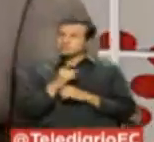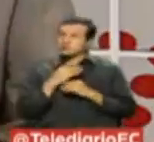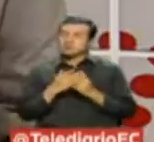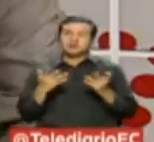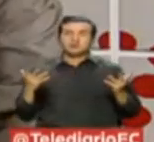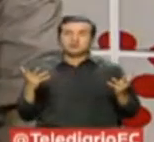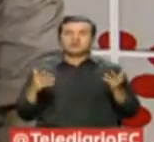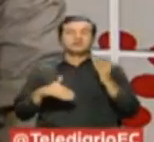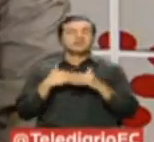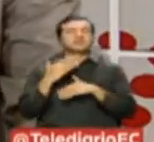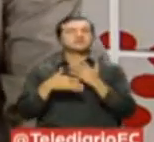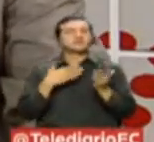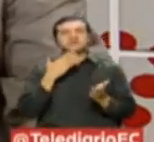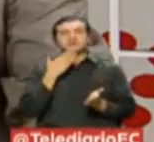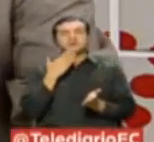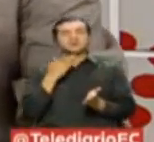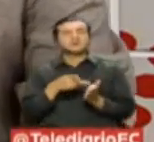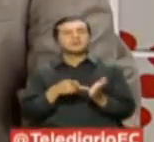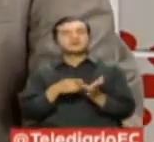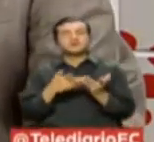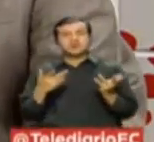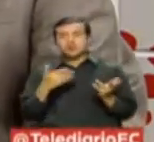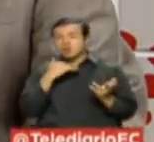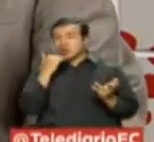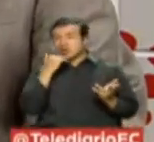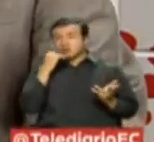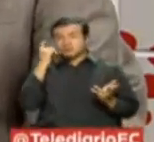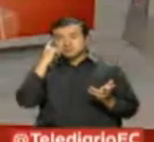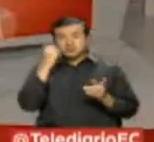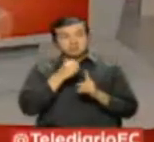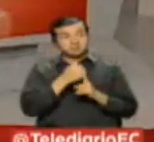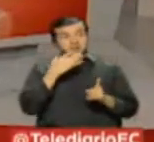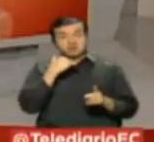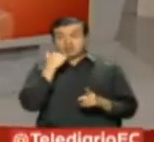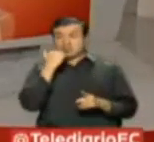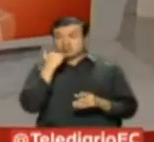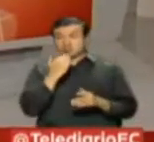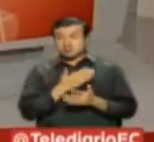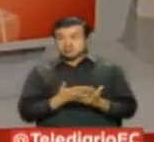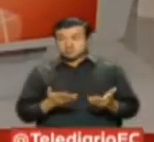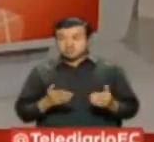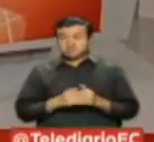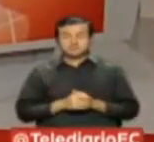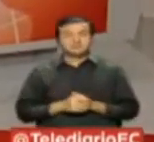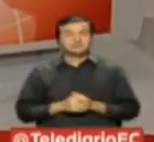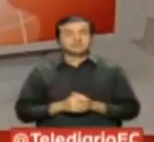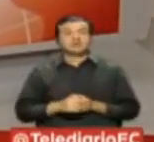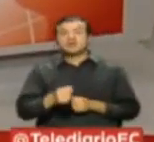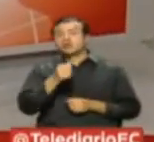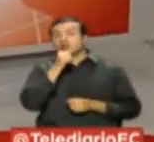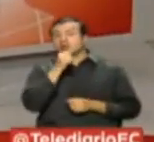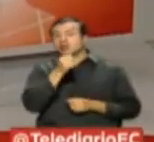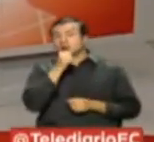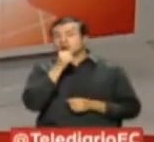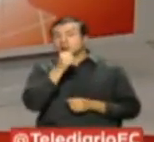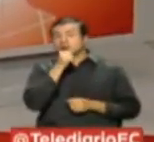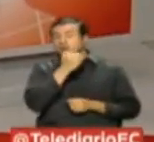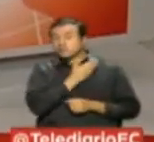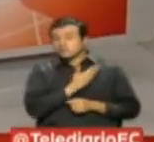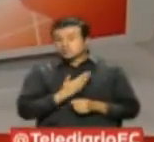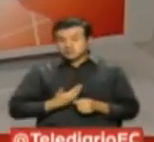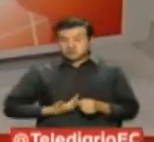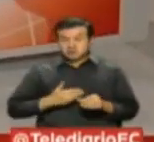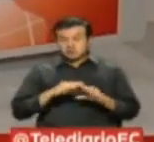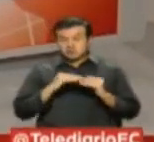la consecuencia de la polémica bueno ha tenido alguna algún impacto quisiera la entrevista de nuestro presidente de la